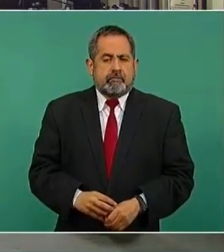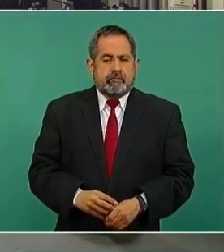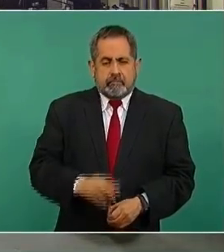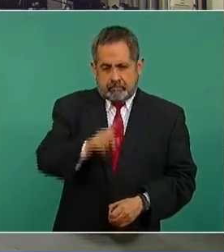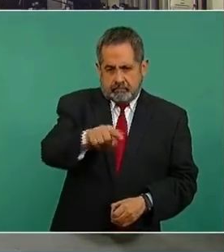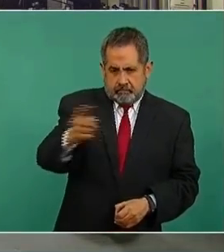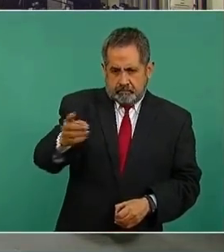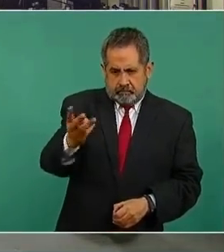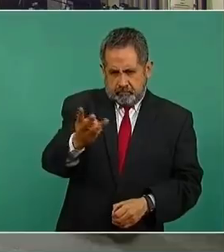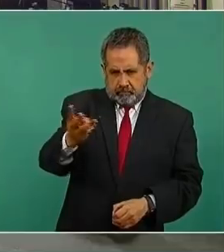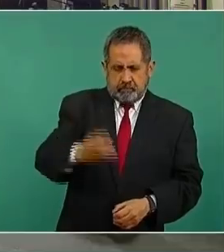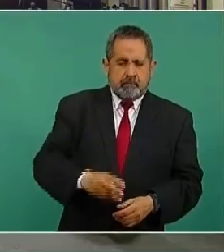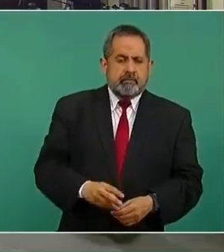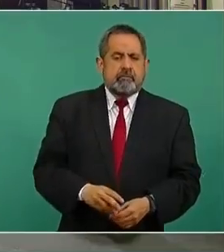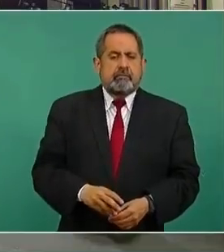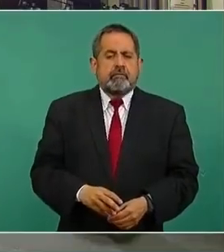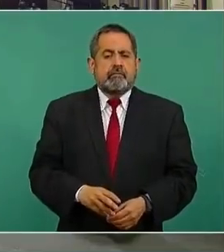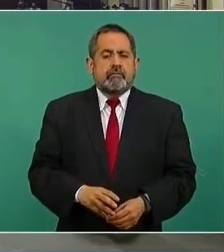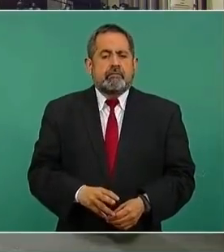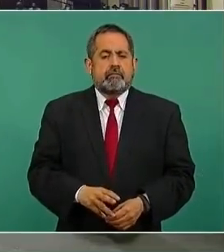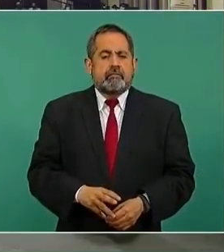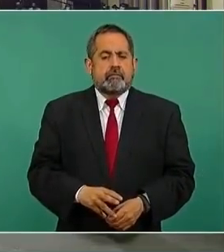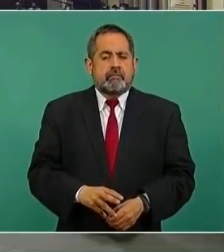y los dos.